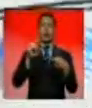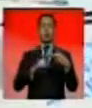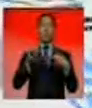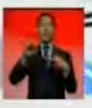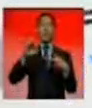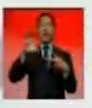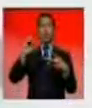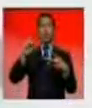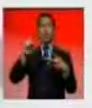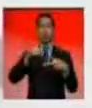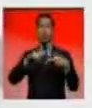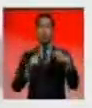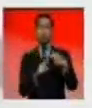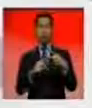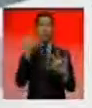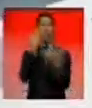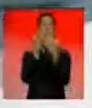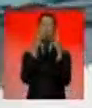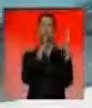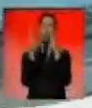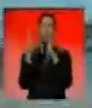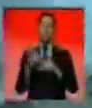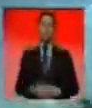Cordero, y abogado de los Isaías. Los delitos que se investigan son cohecho, enriquecimiento ilícito,